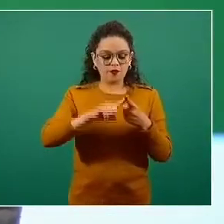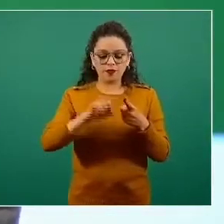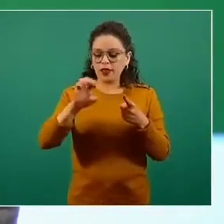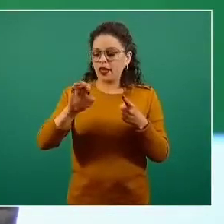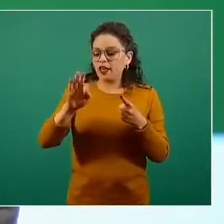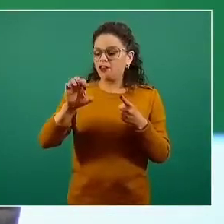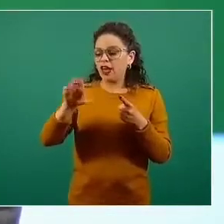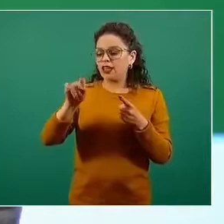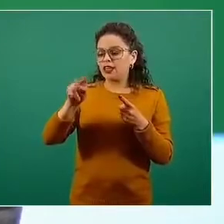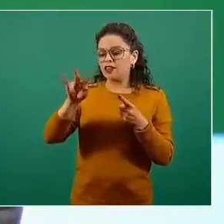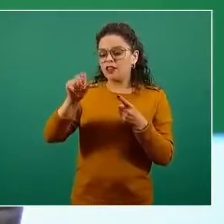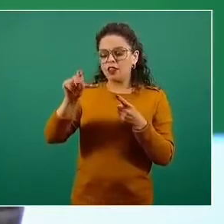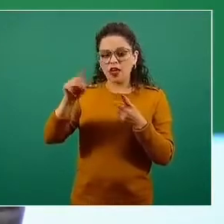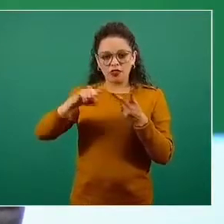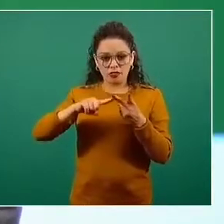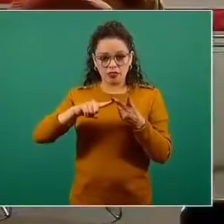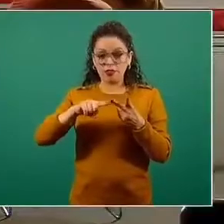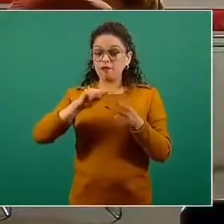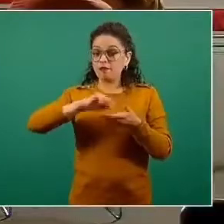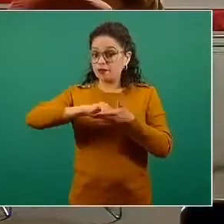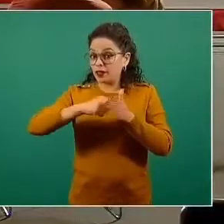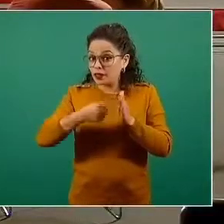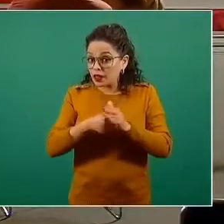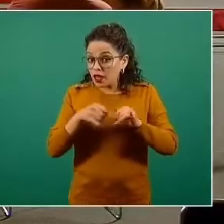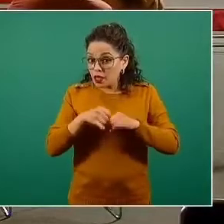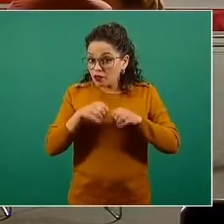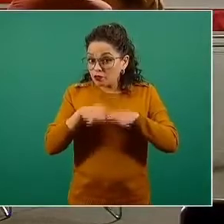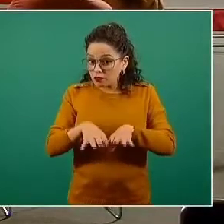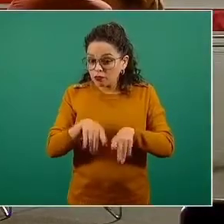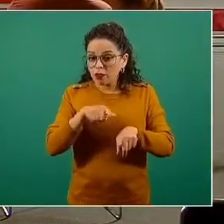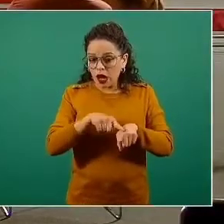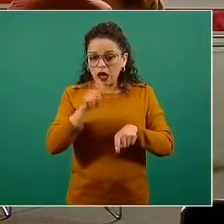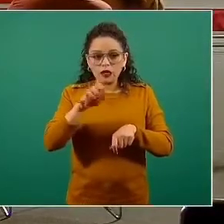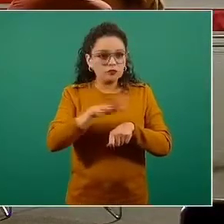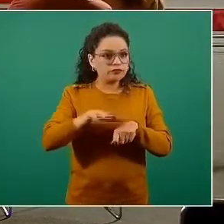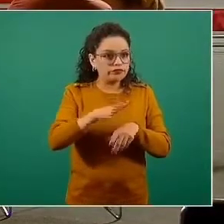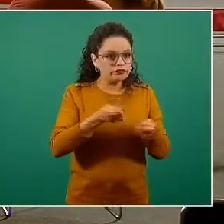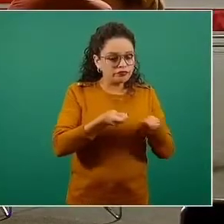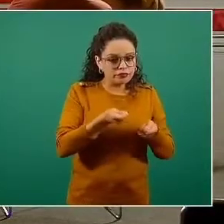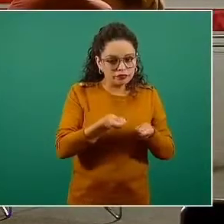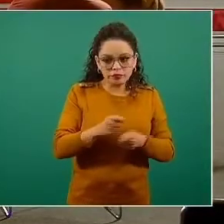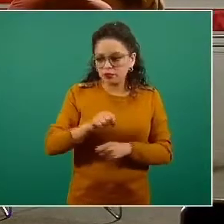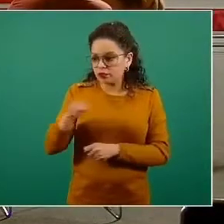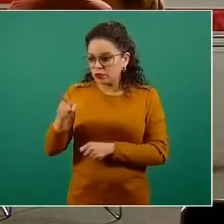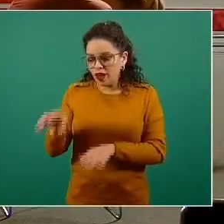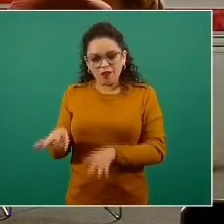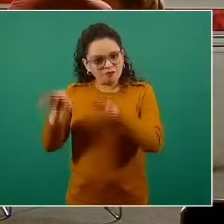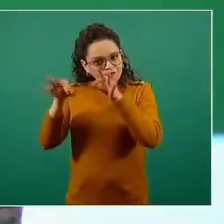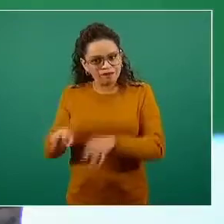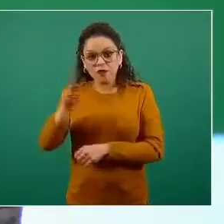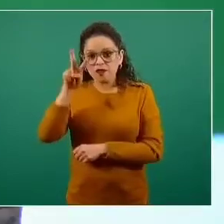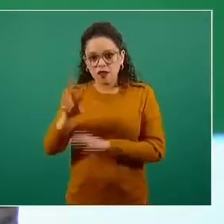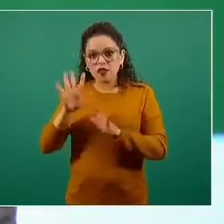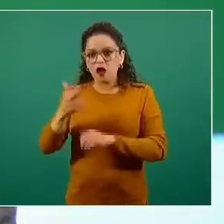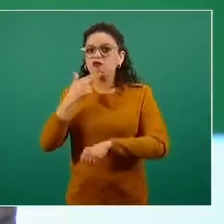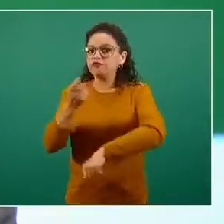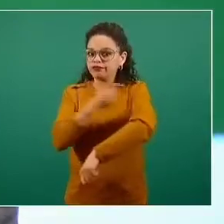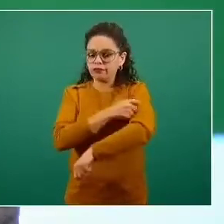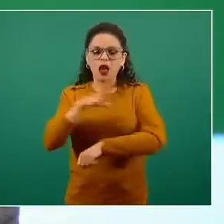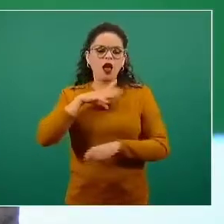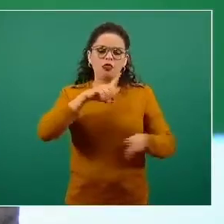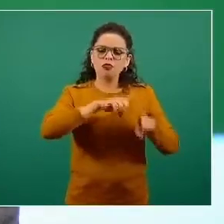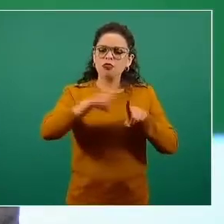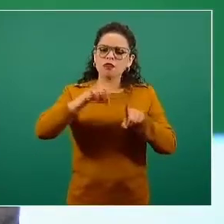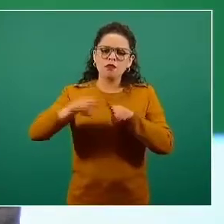técnico es precisamente la diferencia entre un ambiente controlado y un ambiente real. Hay múltiples factores para